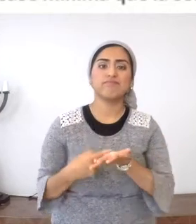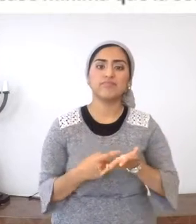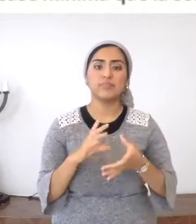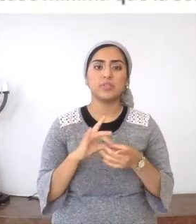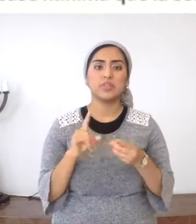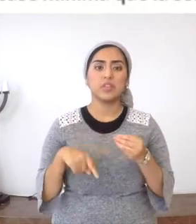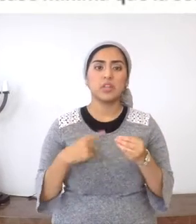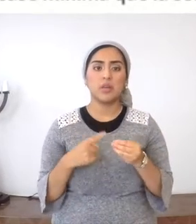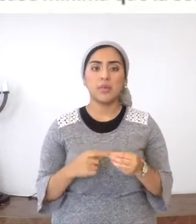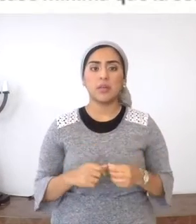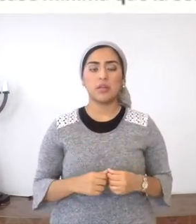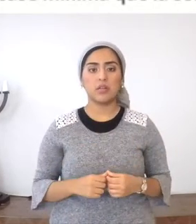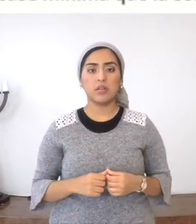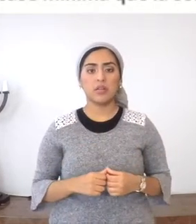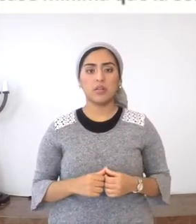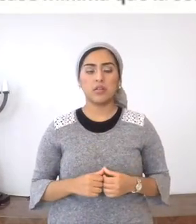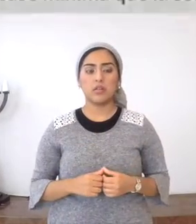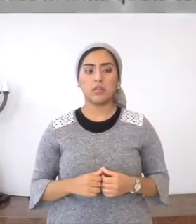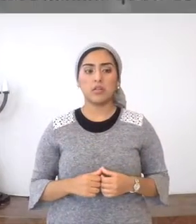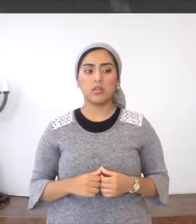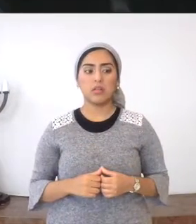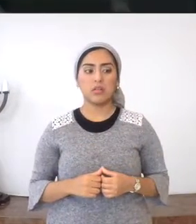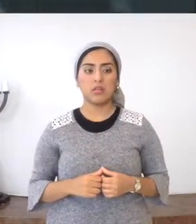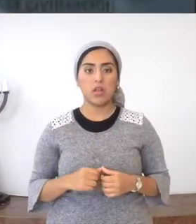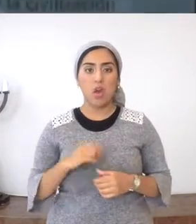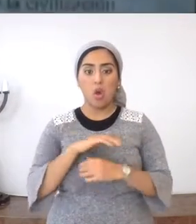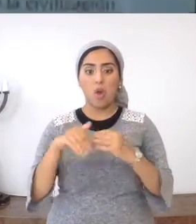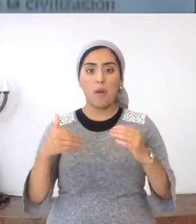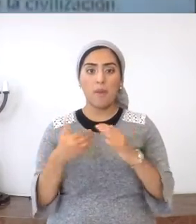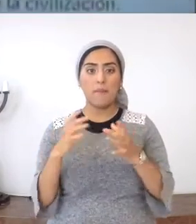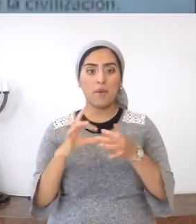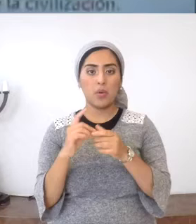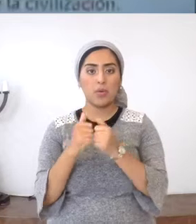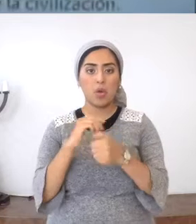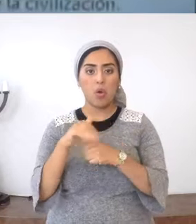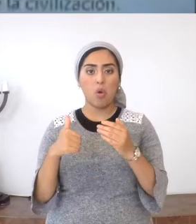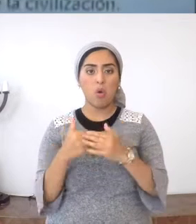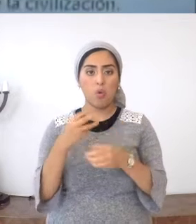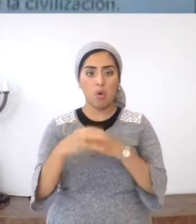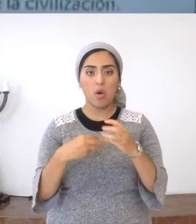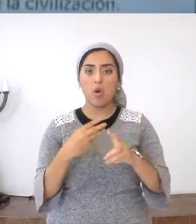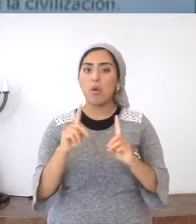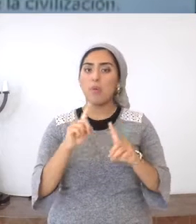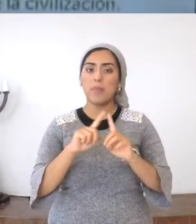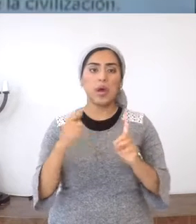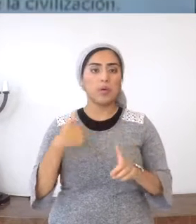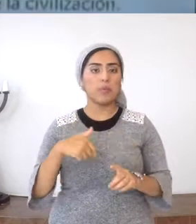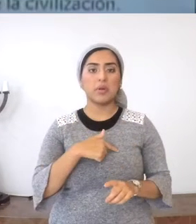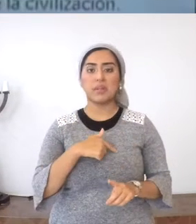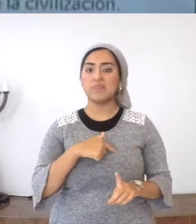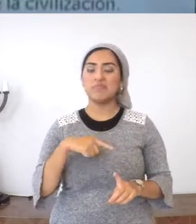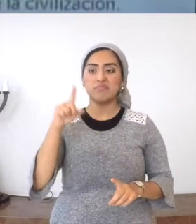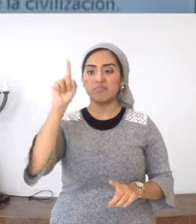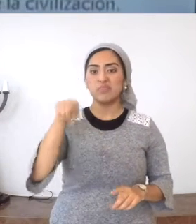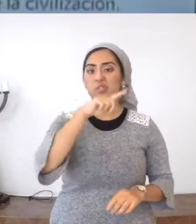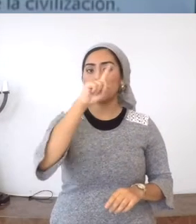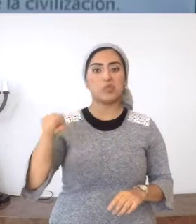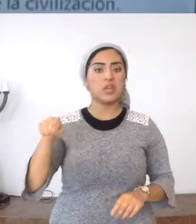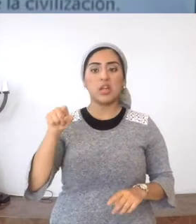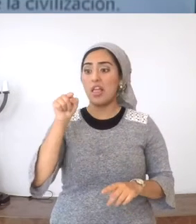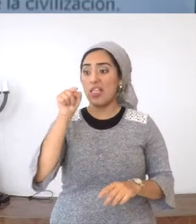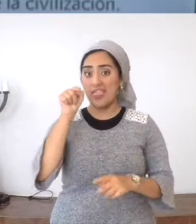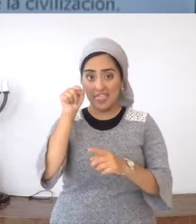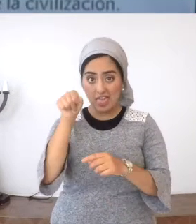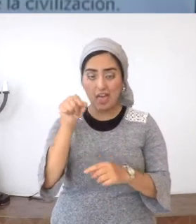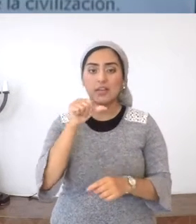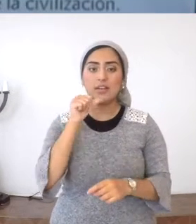principios De los Noajidas ¿Verdad? Que incumben A toda la humanidad Pero nosotros Le damos tache A esto Porque